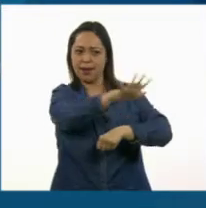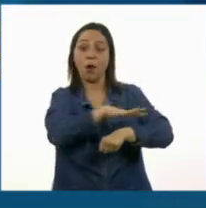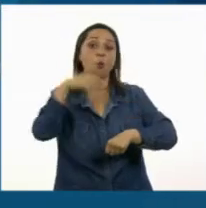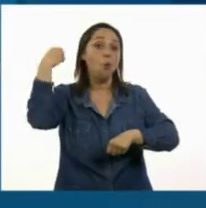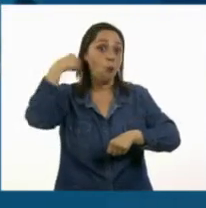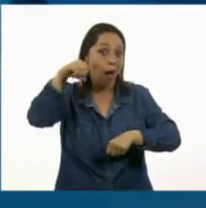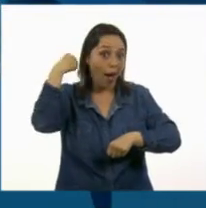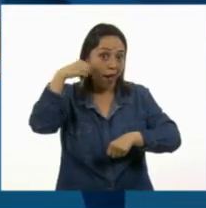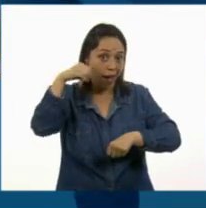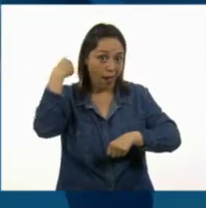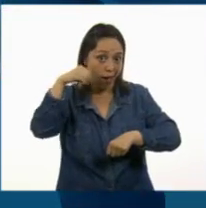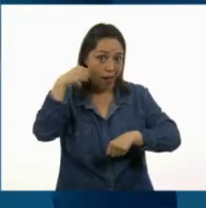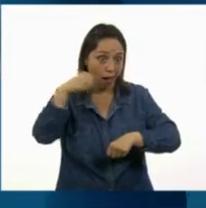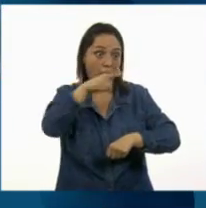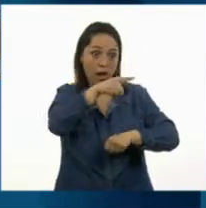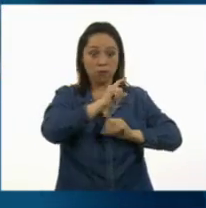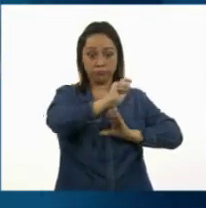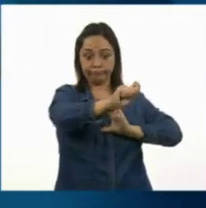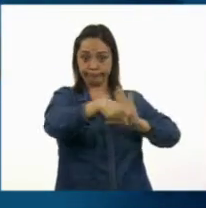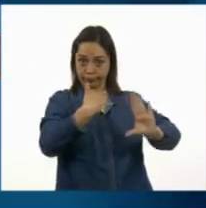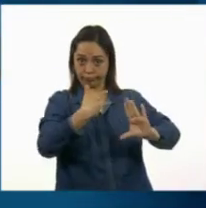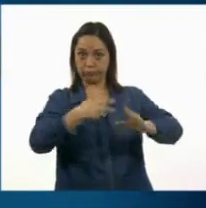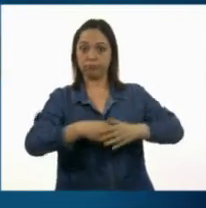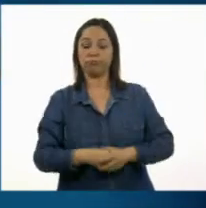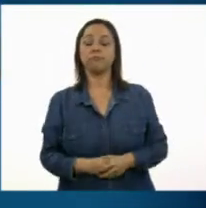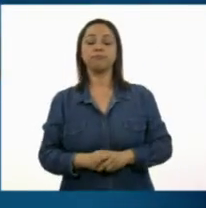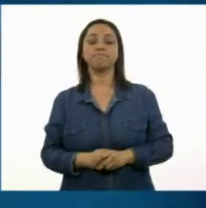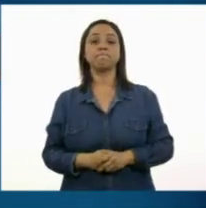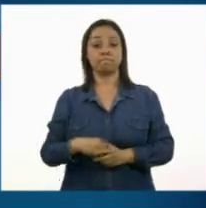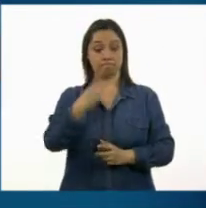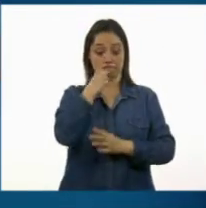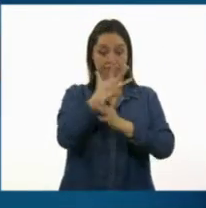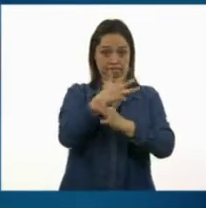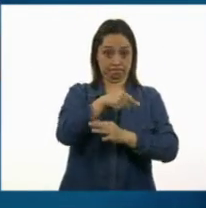de Oaxaca, nos escribió. Dice: